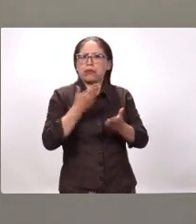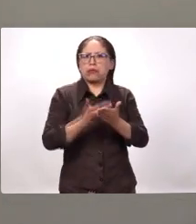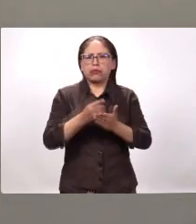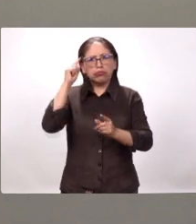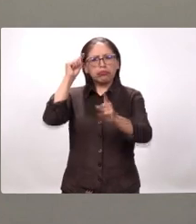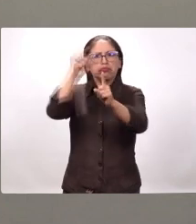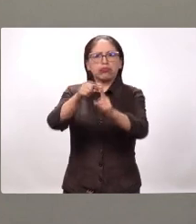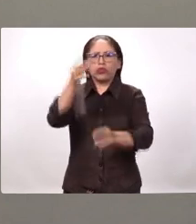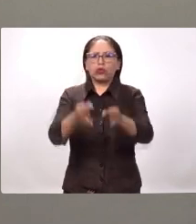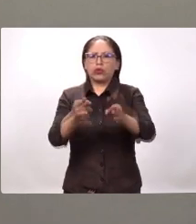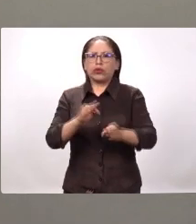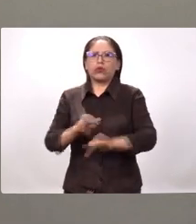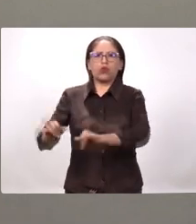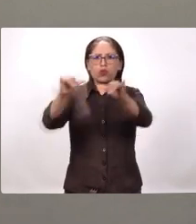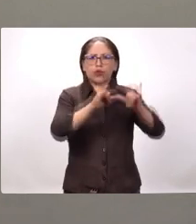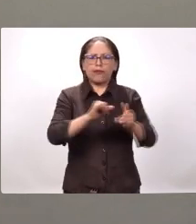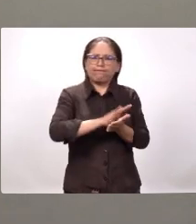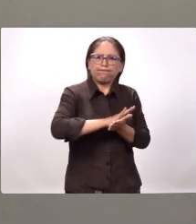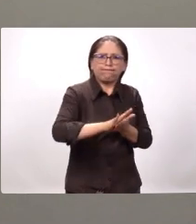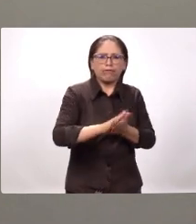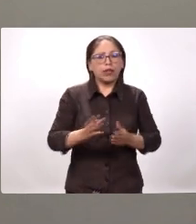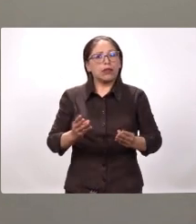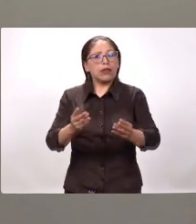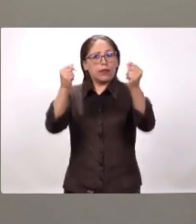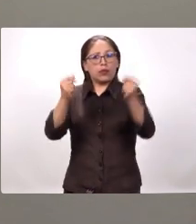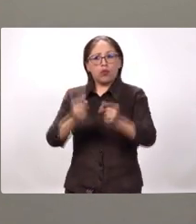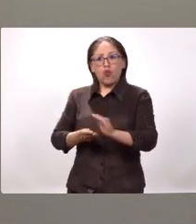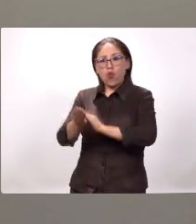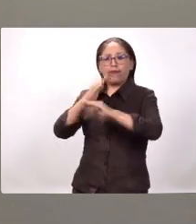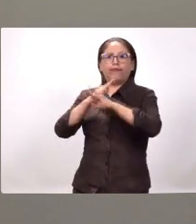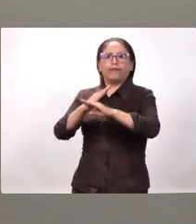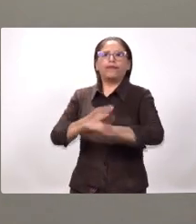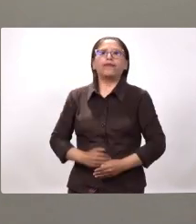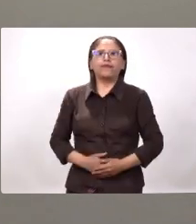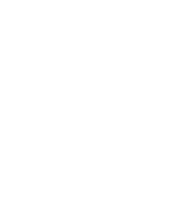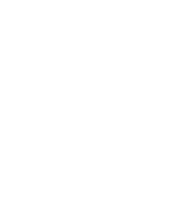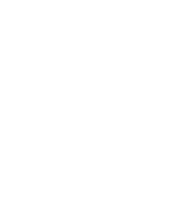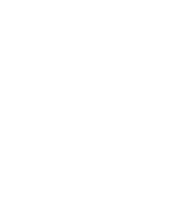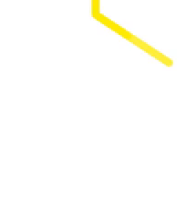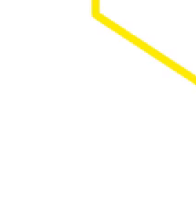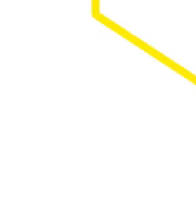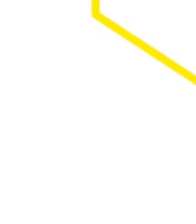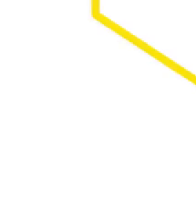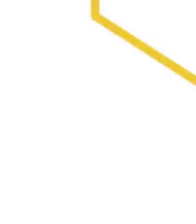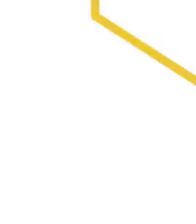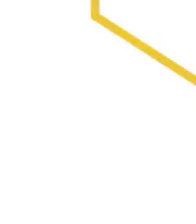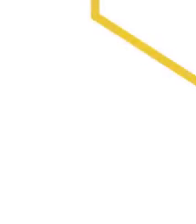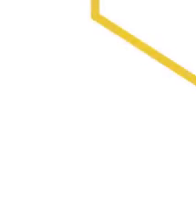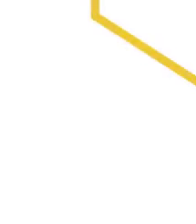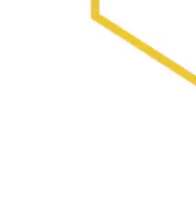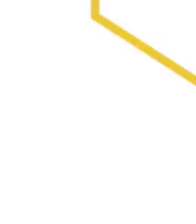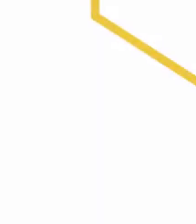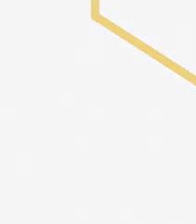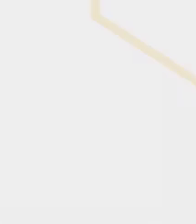auditorías ciudadanas, llegaremos a la meta de una justicia para todos, limpia, rápida y sin corrupción. Elecciones